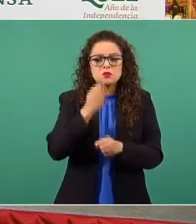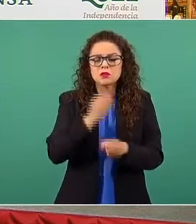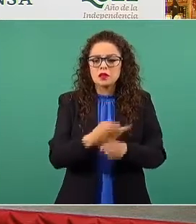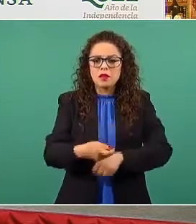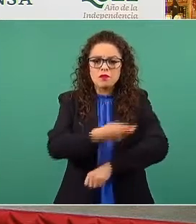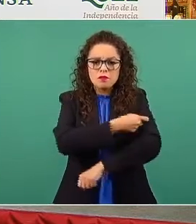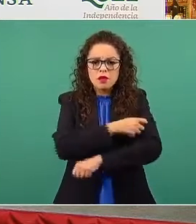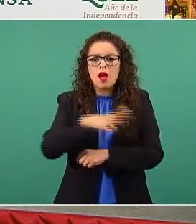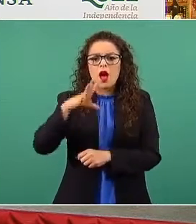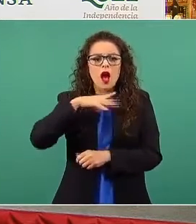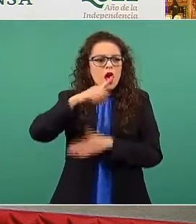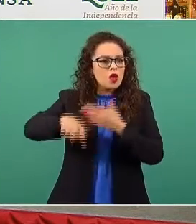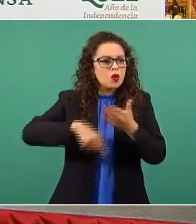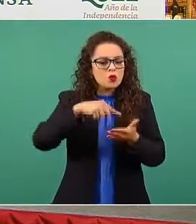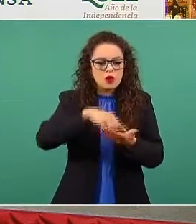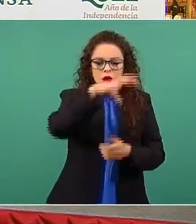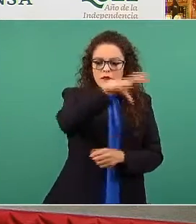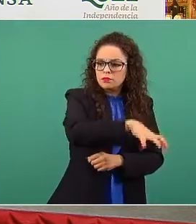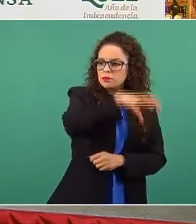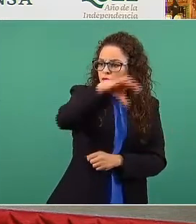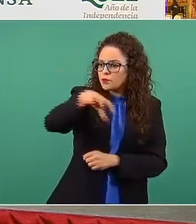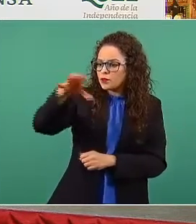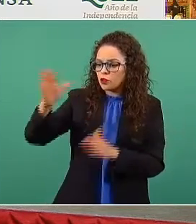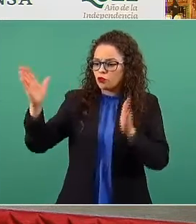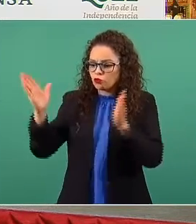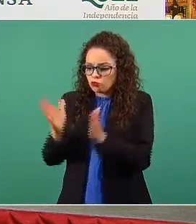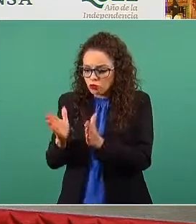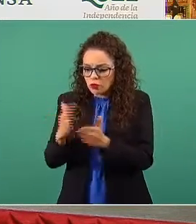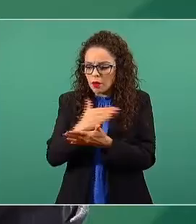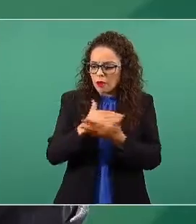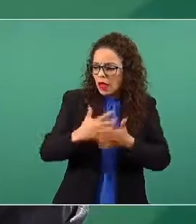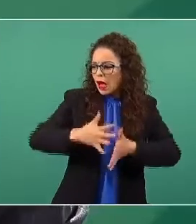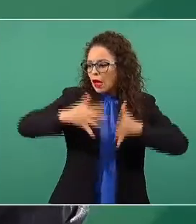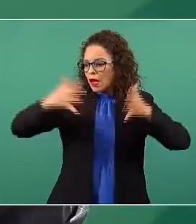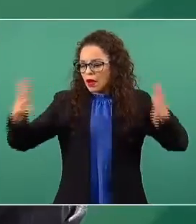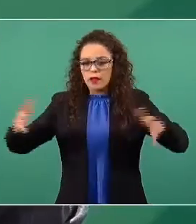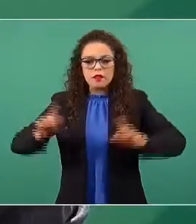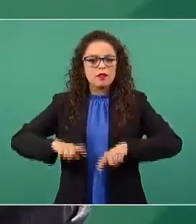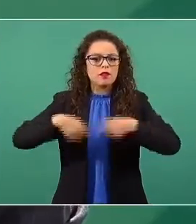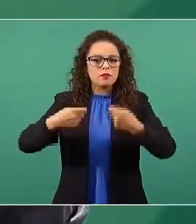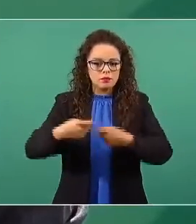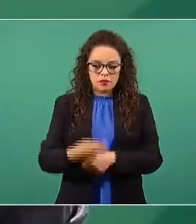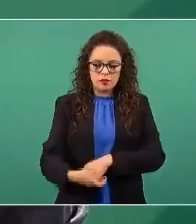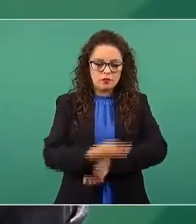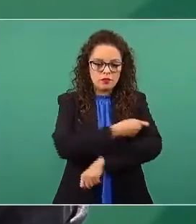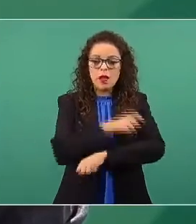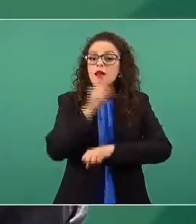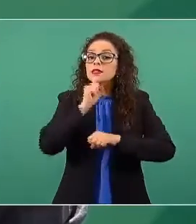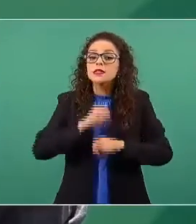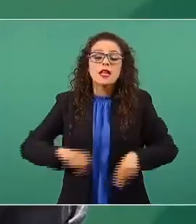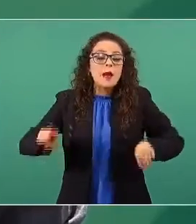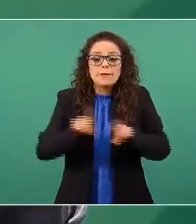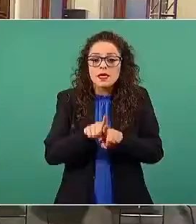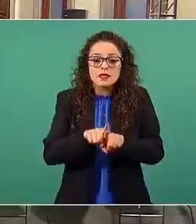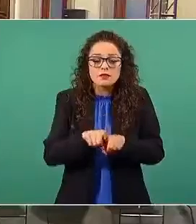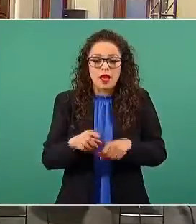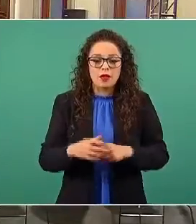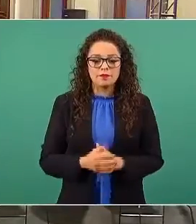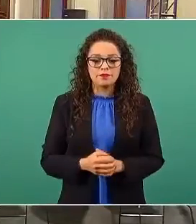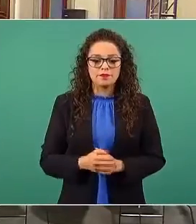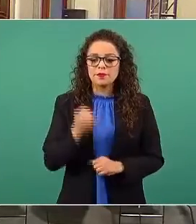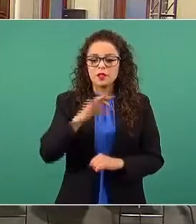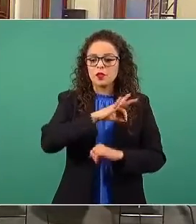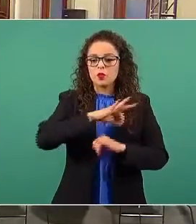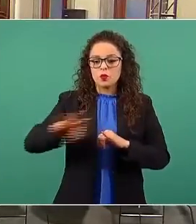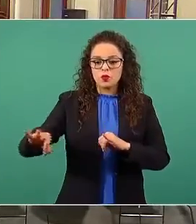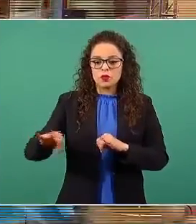centros, macrocentros y megacentros administrando la vacuna. Es exactamente la misma vacuna. Ya nada más para